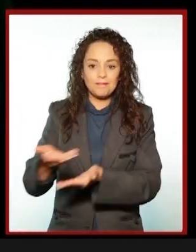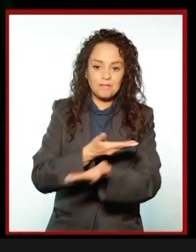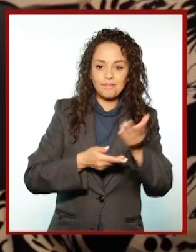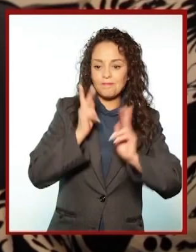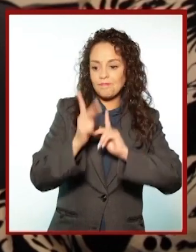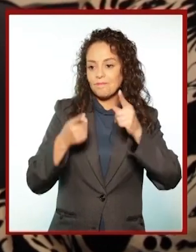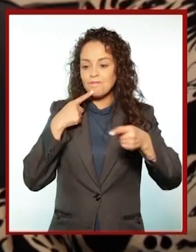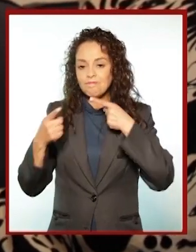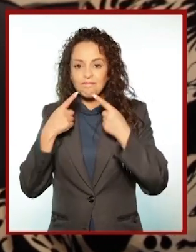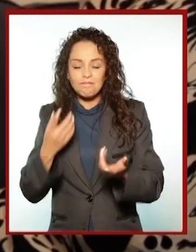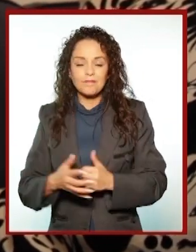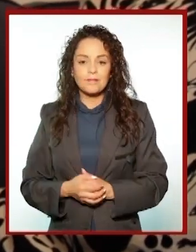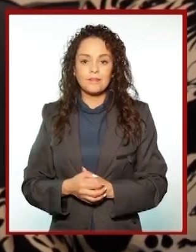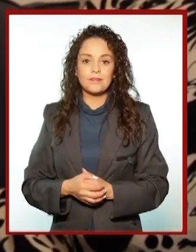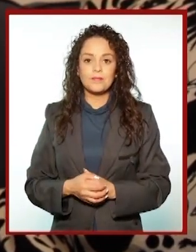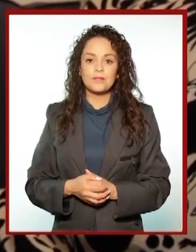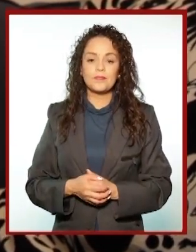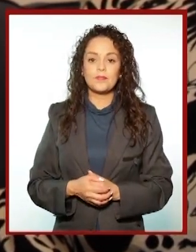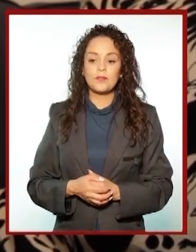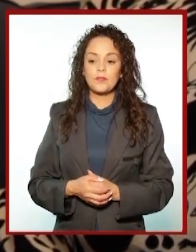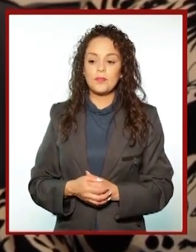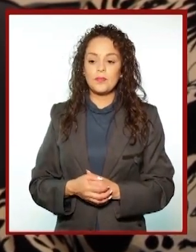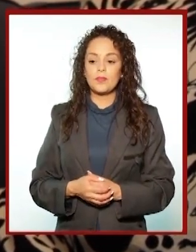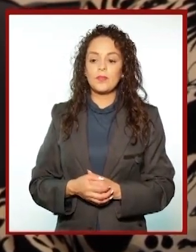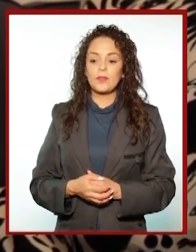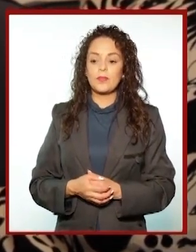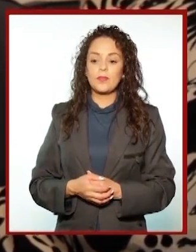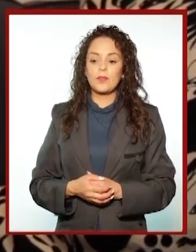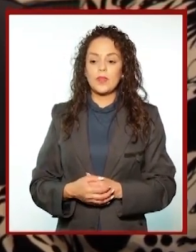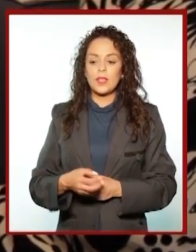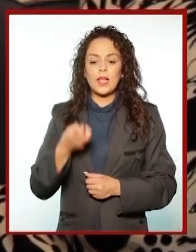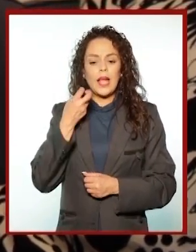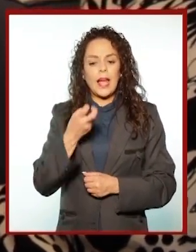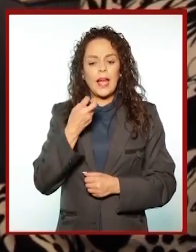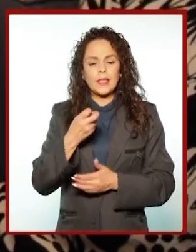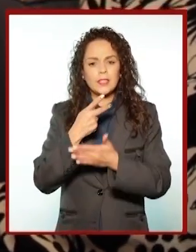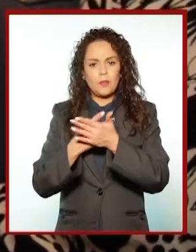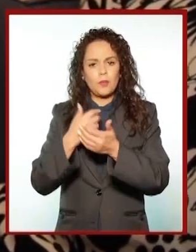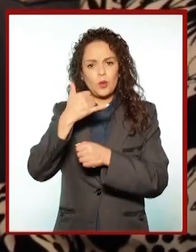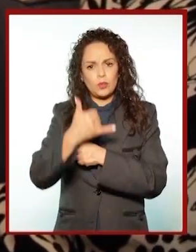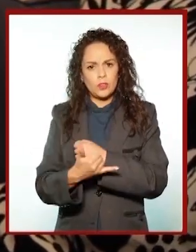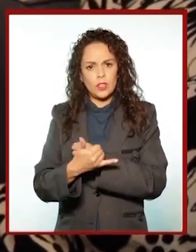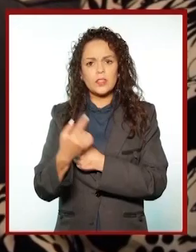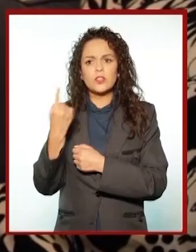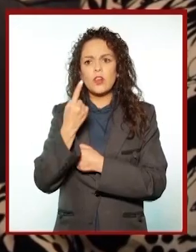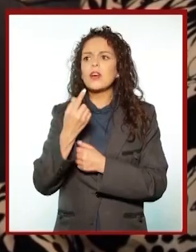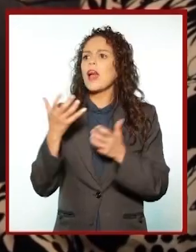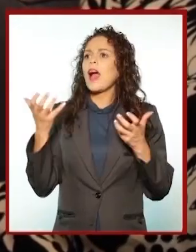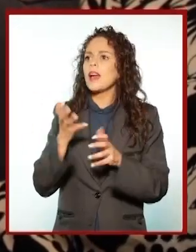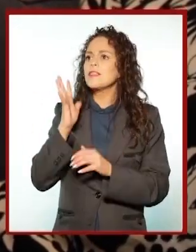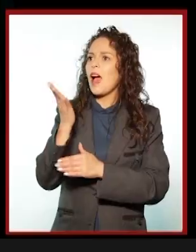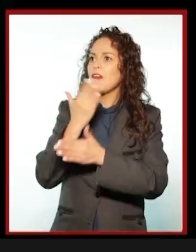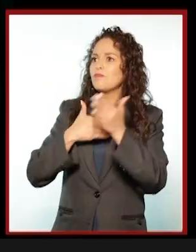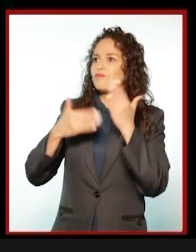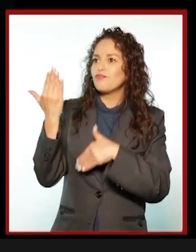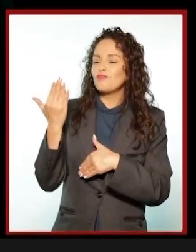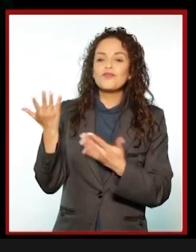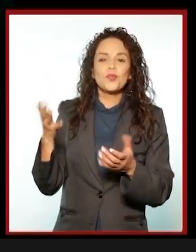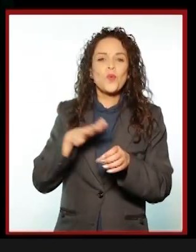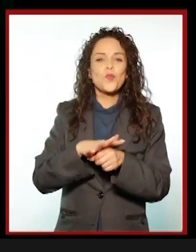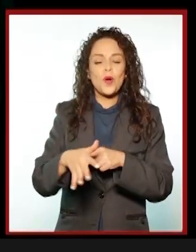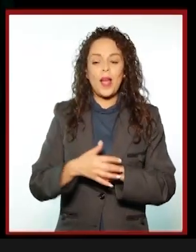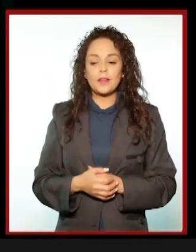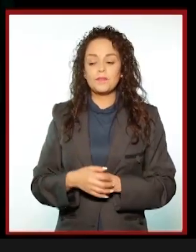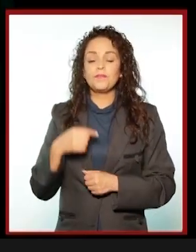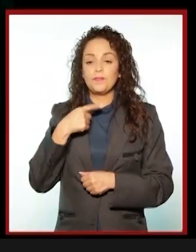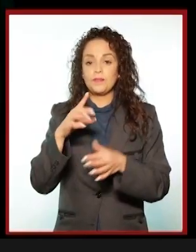las cosas. ¿Cómo dirías que ha sido la respuesta respecto a la intención del proyecto? Es decir, ¿qué se ha logrado? Voy a hablarlo como en